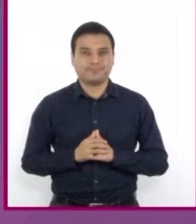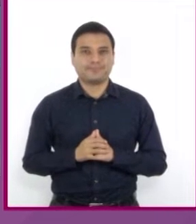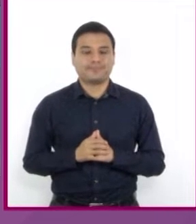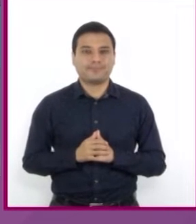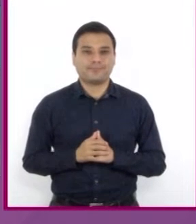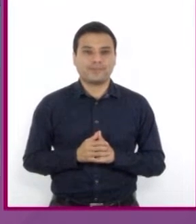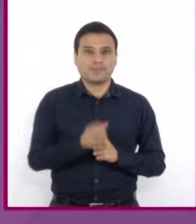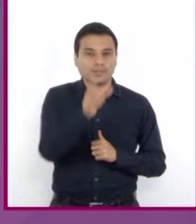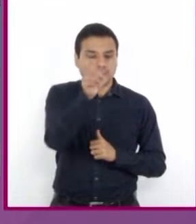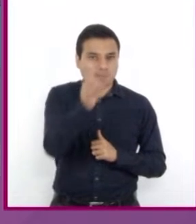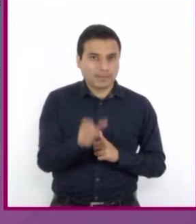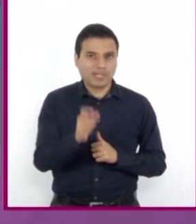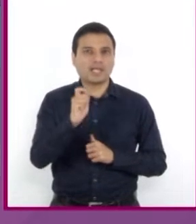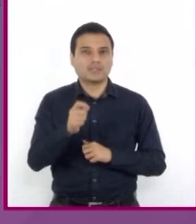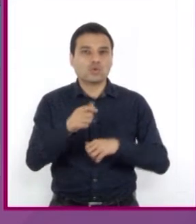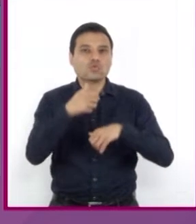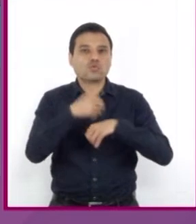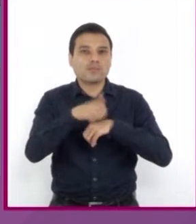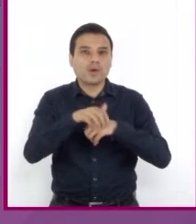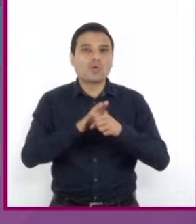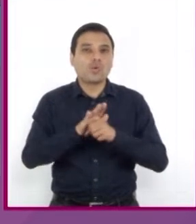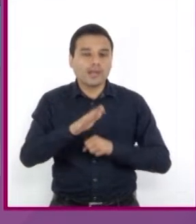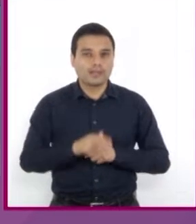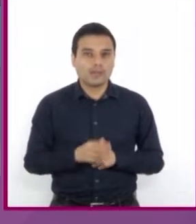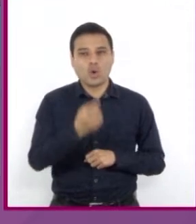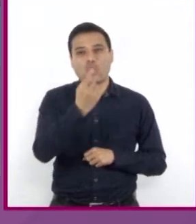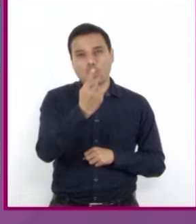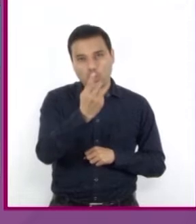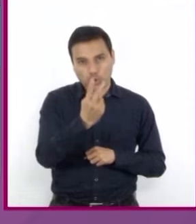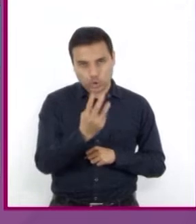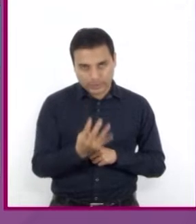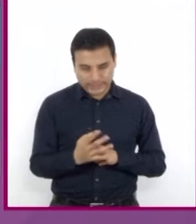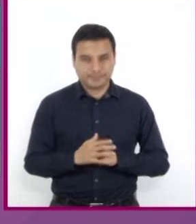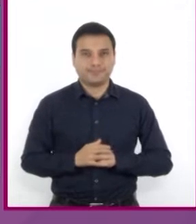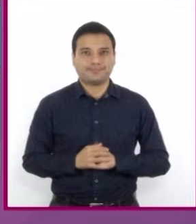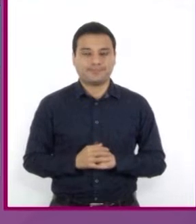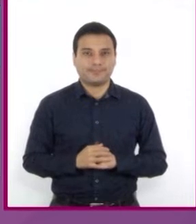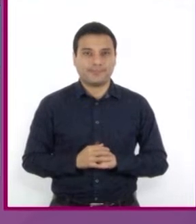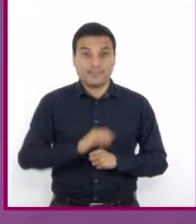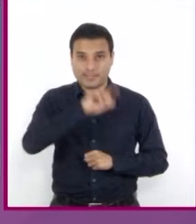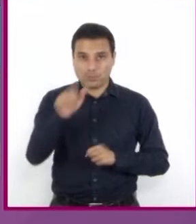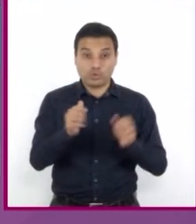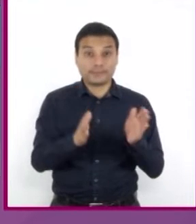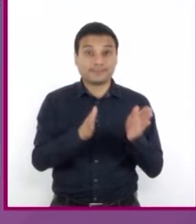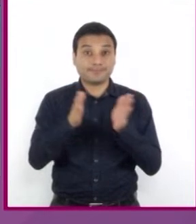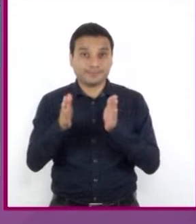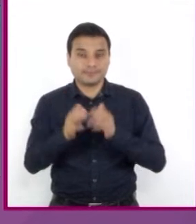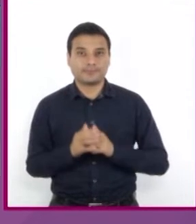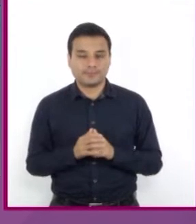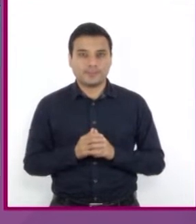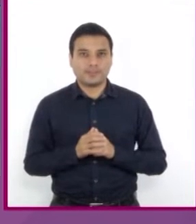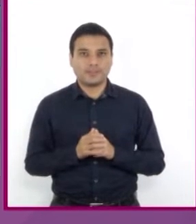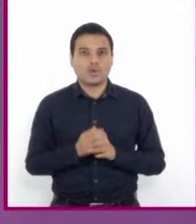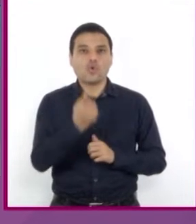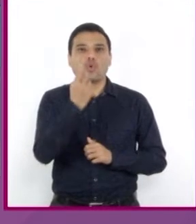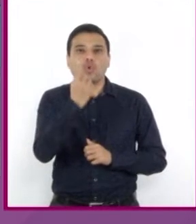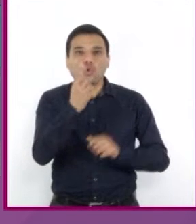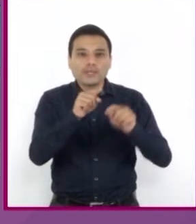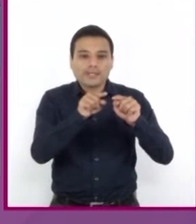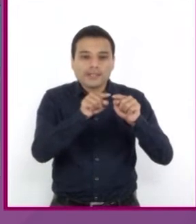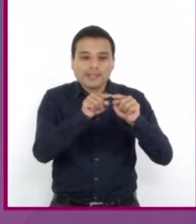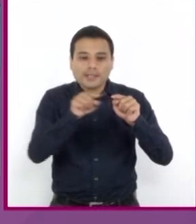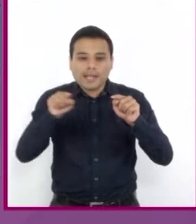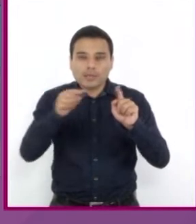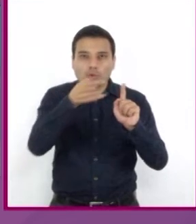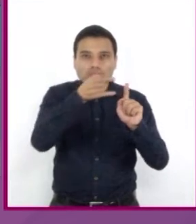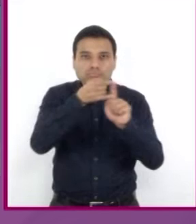número de término de la sucesión y lo relacionamos con el total de losetas por lado de los estanques. Sabemos